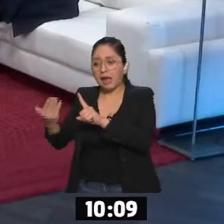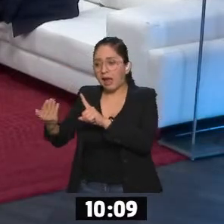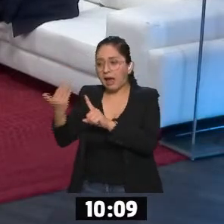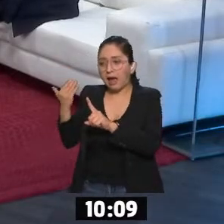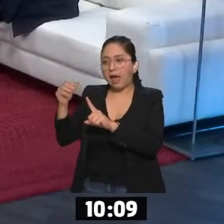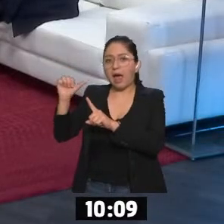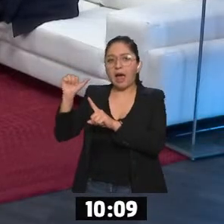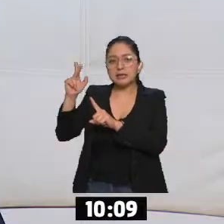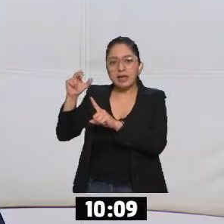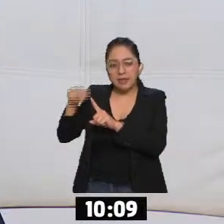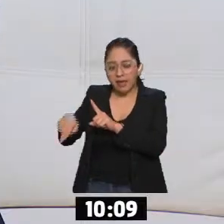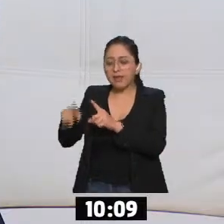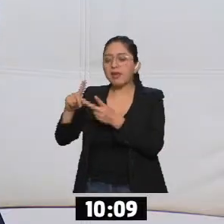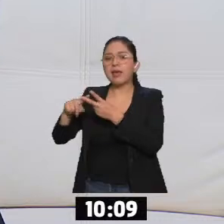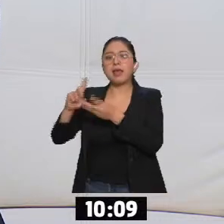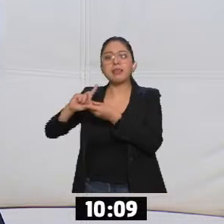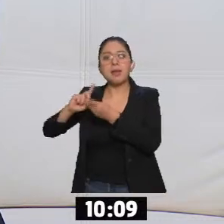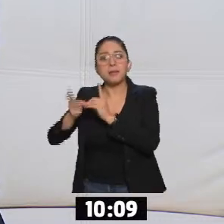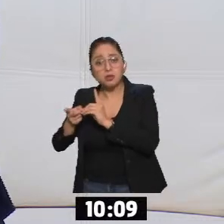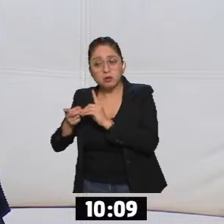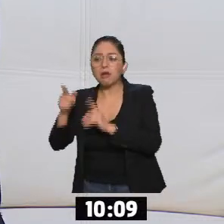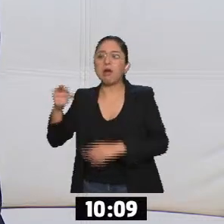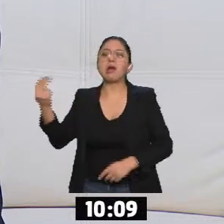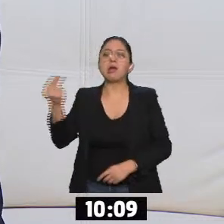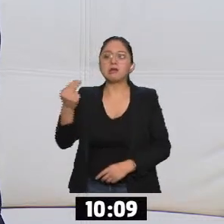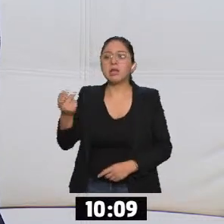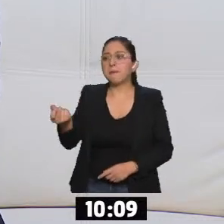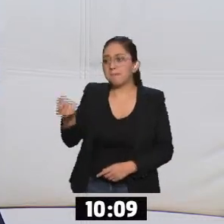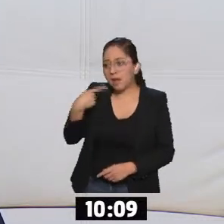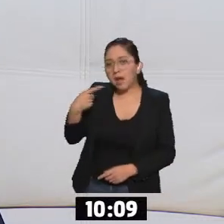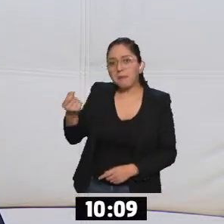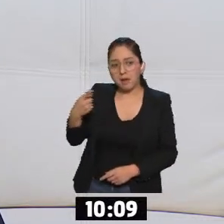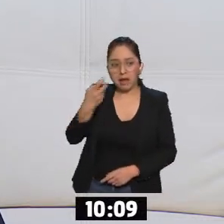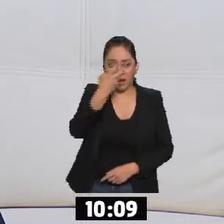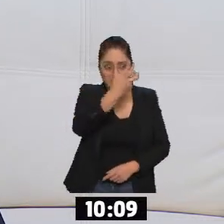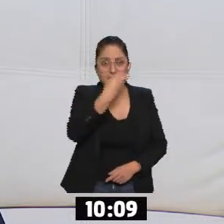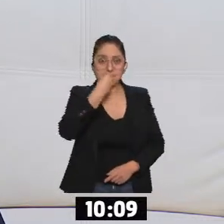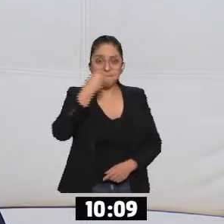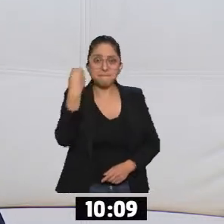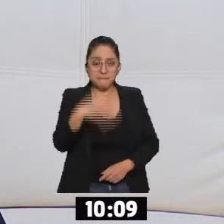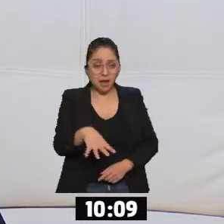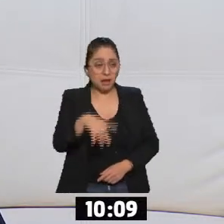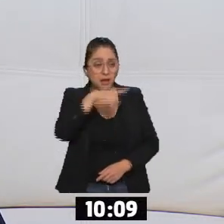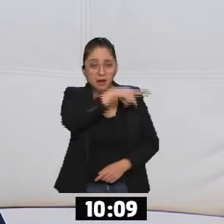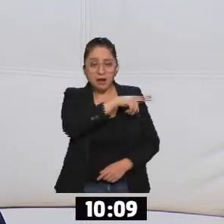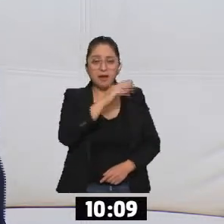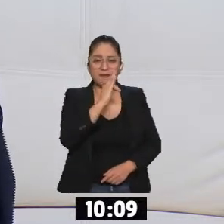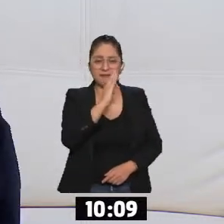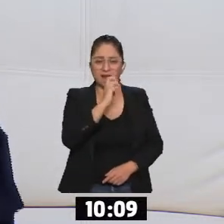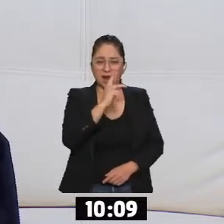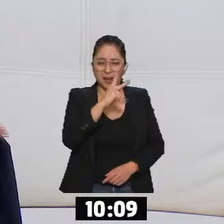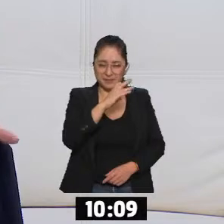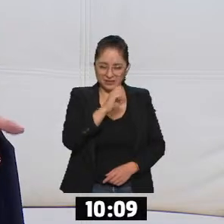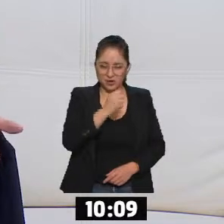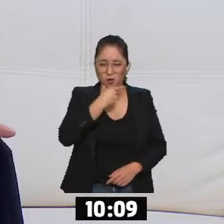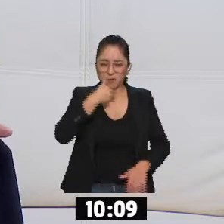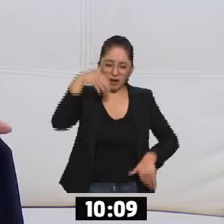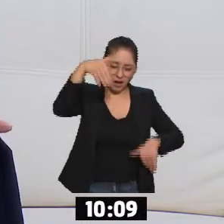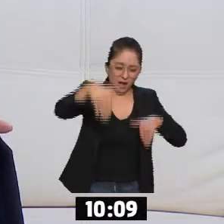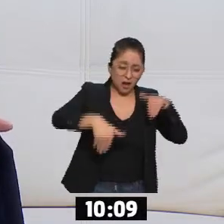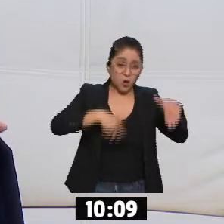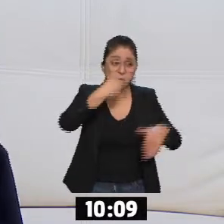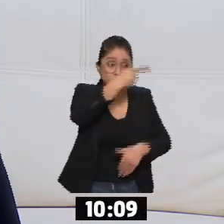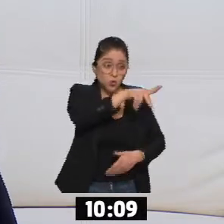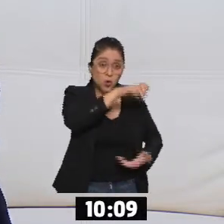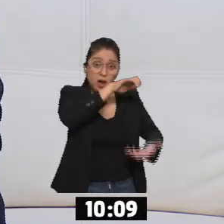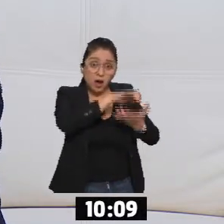estar medicado, y qué padre que ya lo reconozcan. Como Phelps, su esposa lo quiso ayudar, bueno, no era la persona indicada para